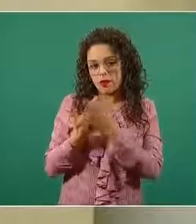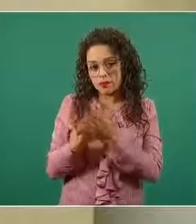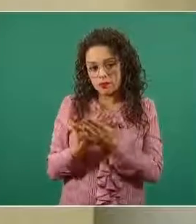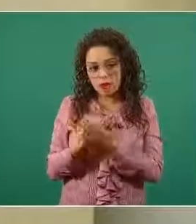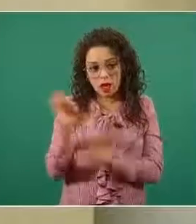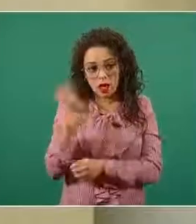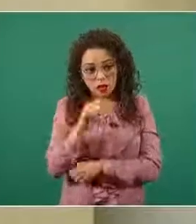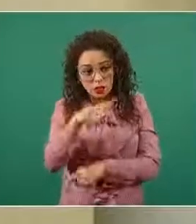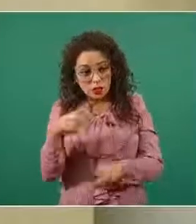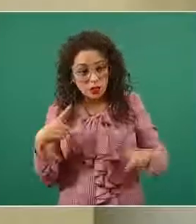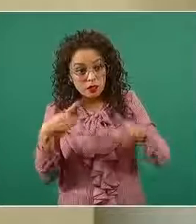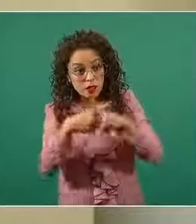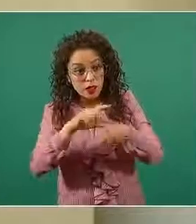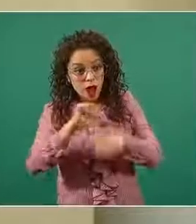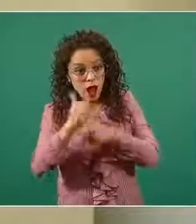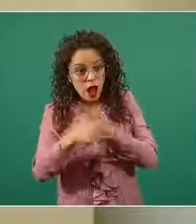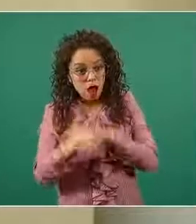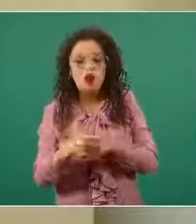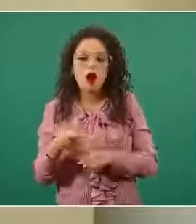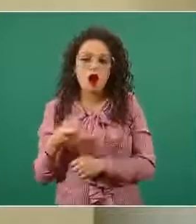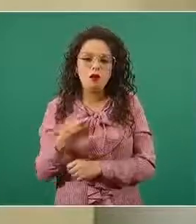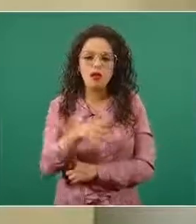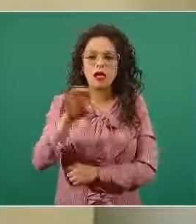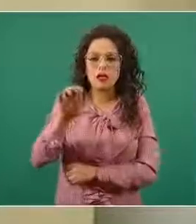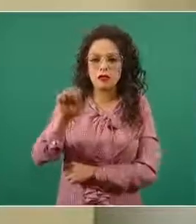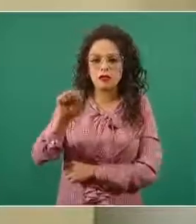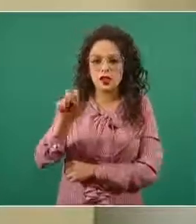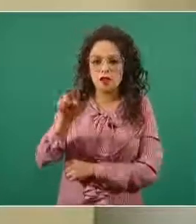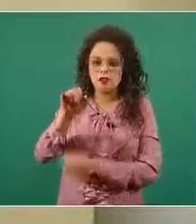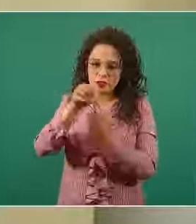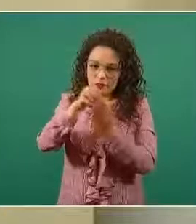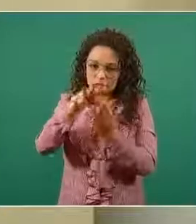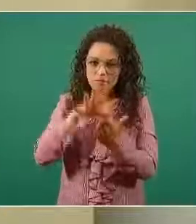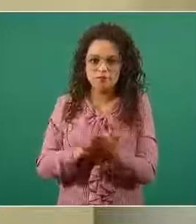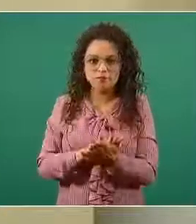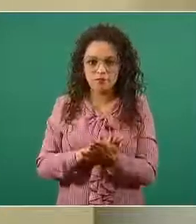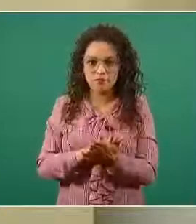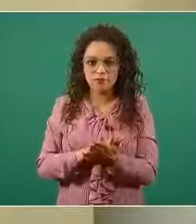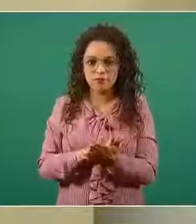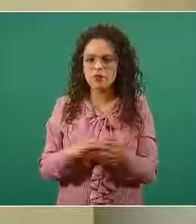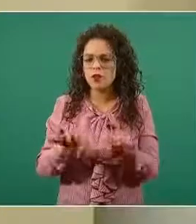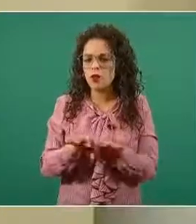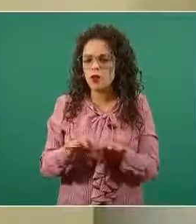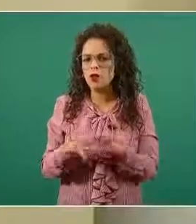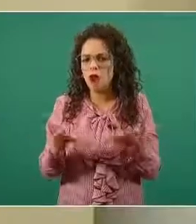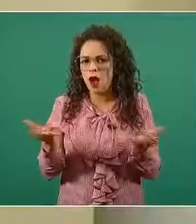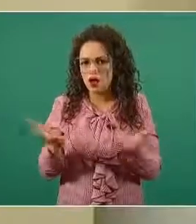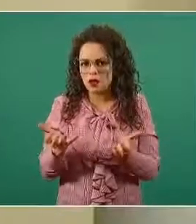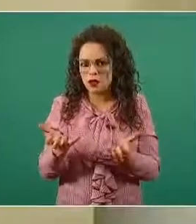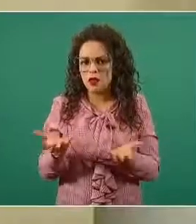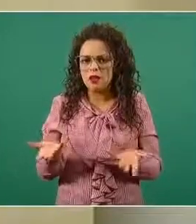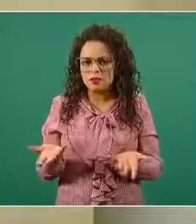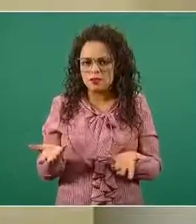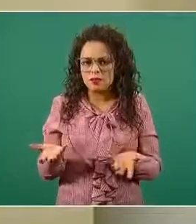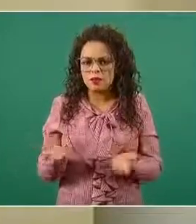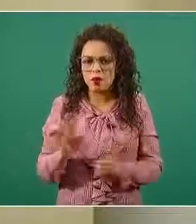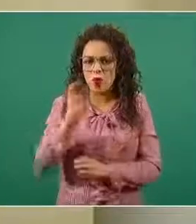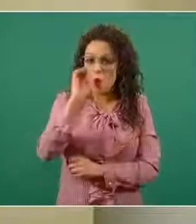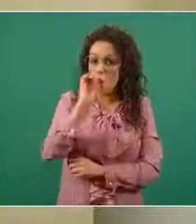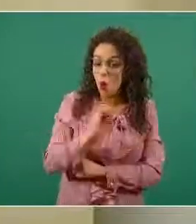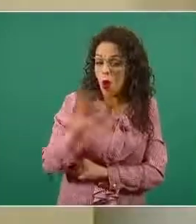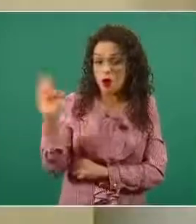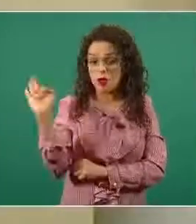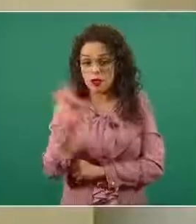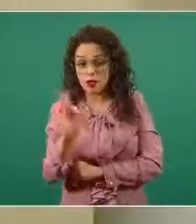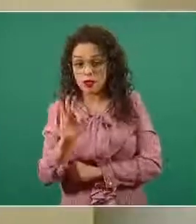ESAVI? O sea, ¿el registro se toma en cuenta después de aplicar la vacuna o también se puede tomar en cuenta que un